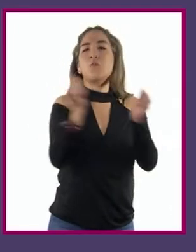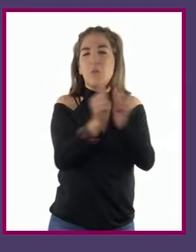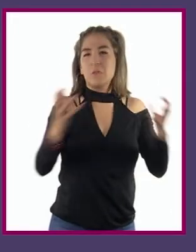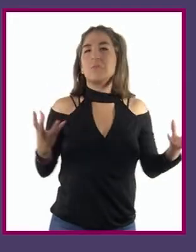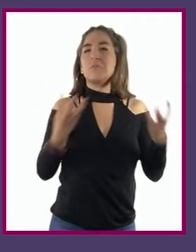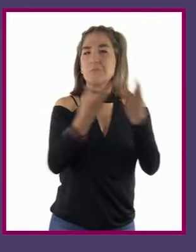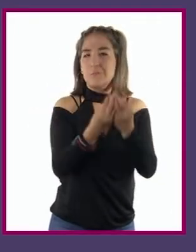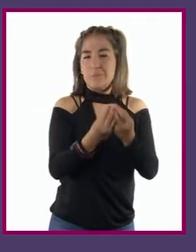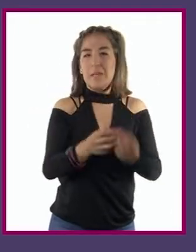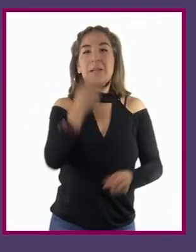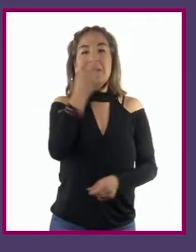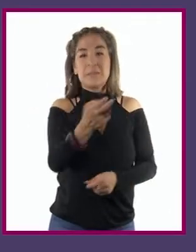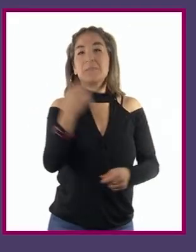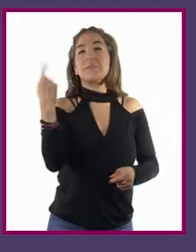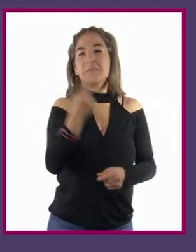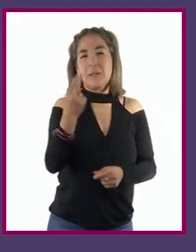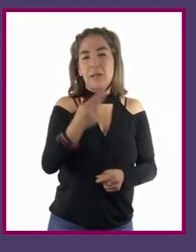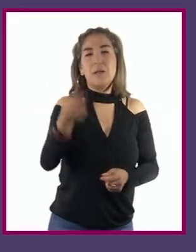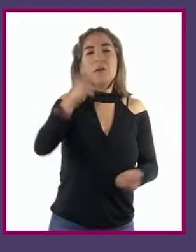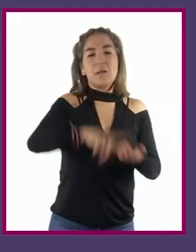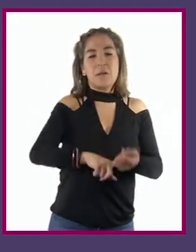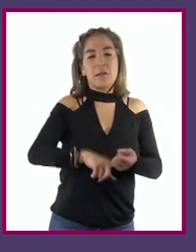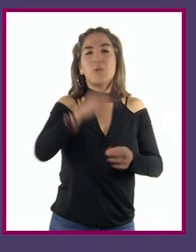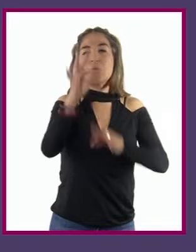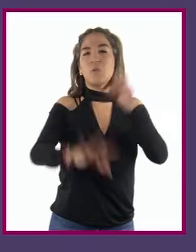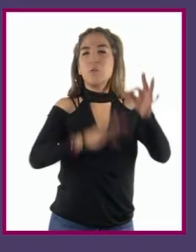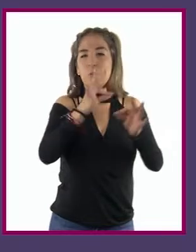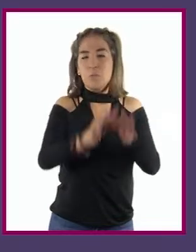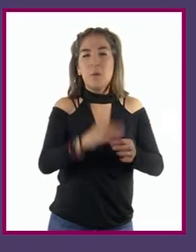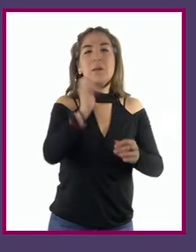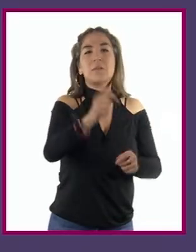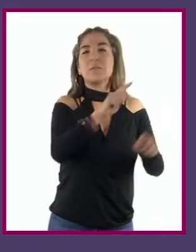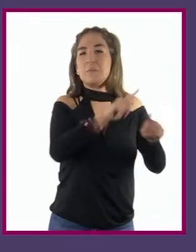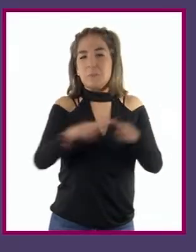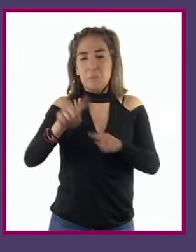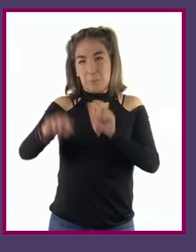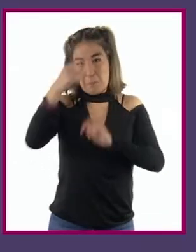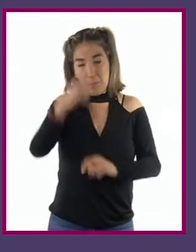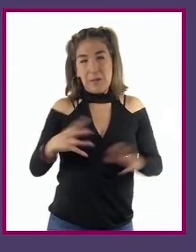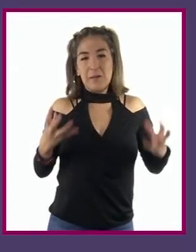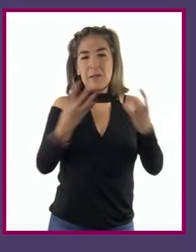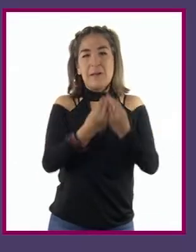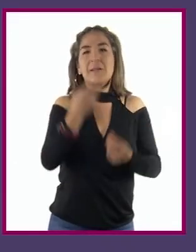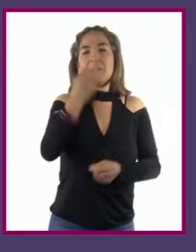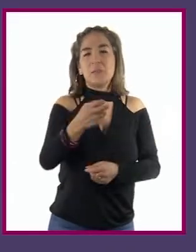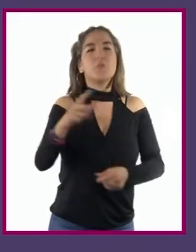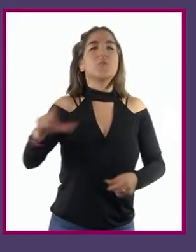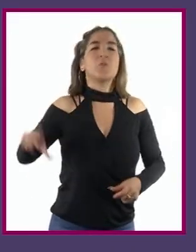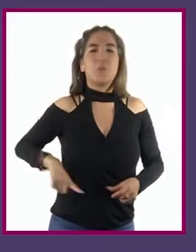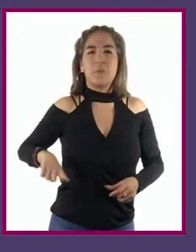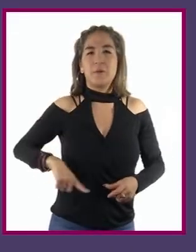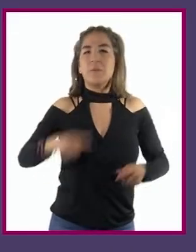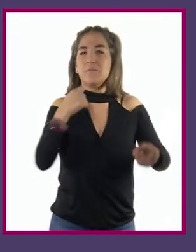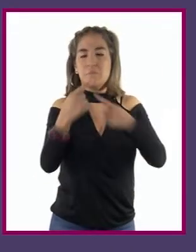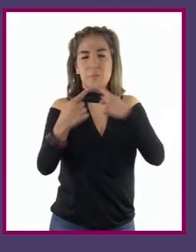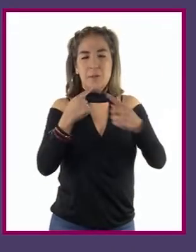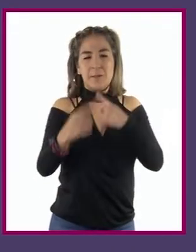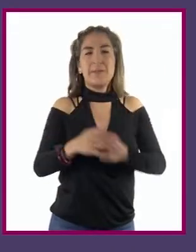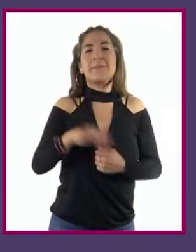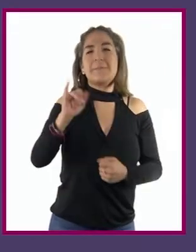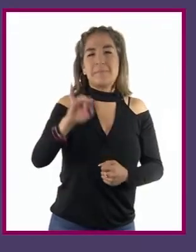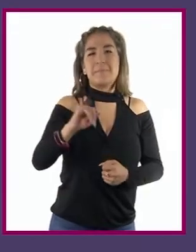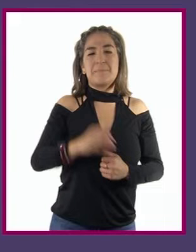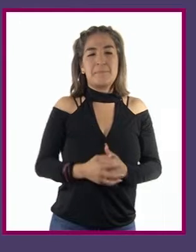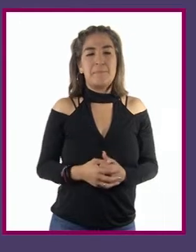interrelacionados, por lo que es necesario que se cumplan todos para la conformación de un Estado democrático. Por supuesto, maestra